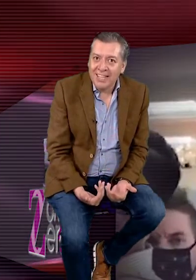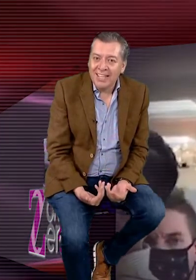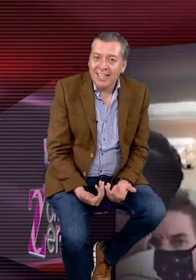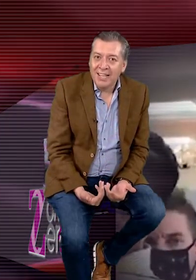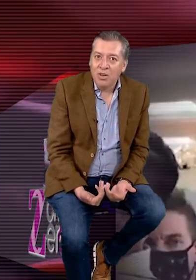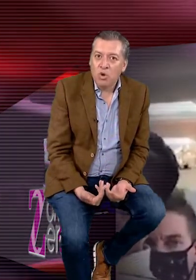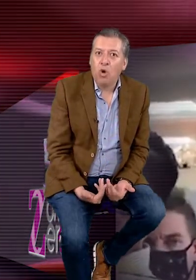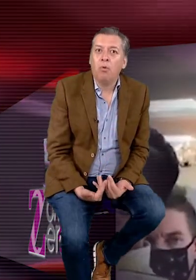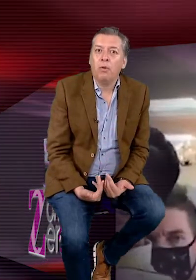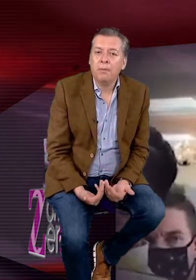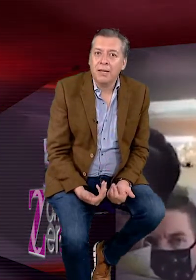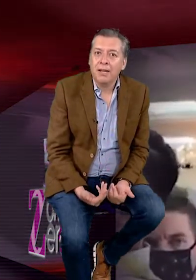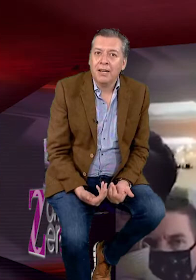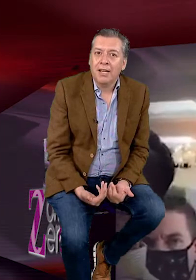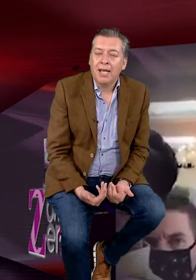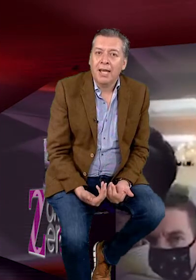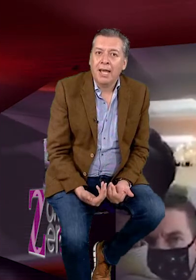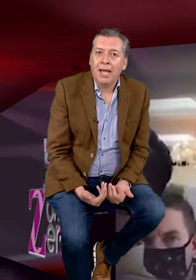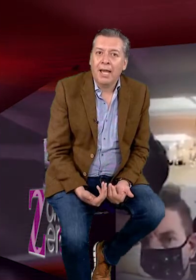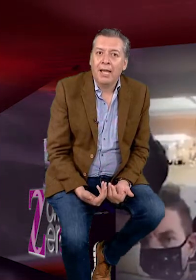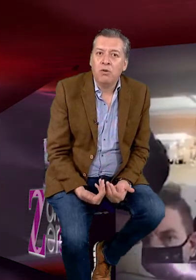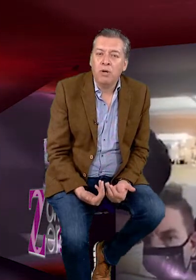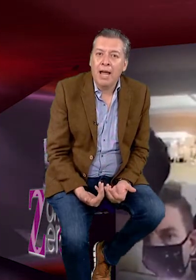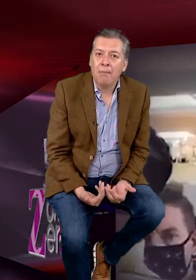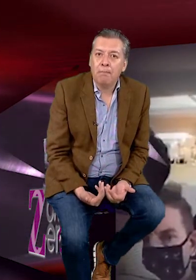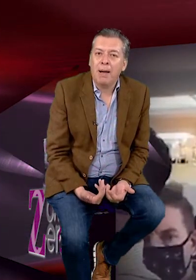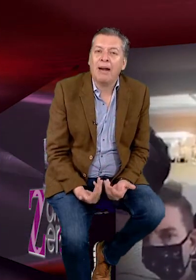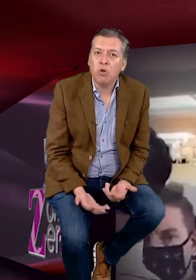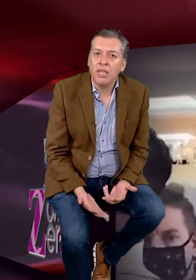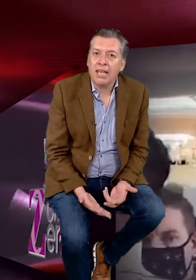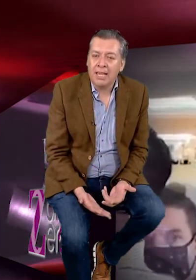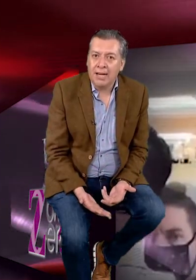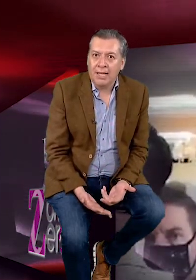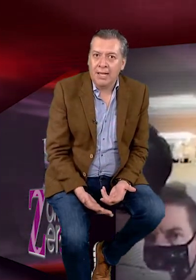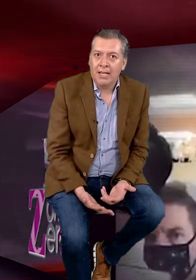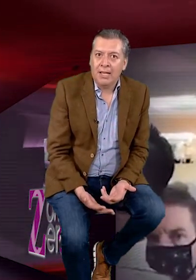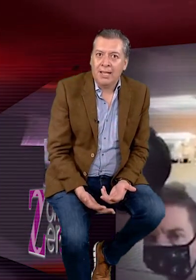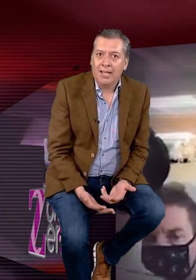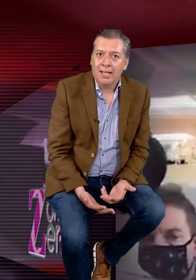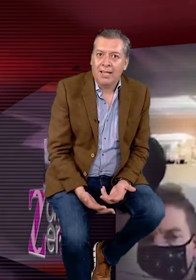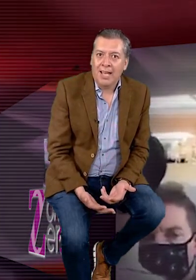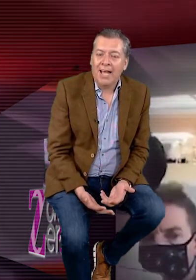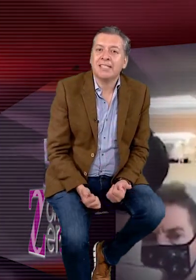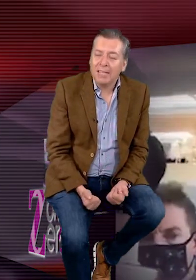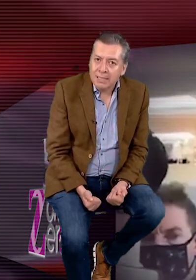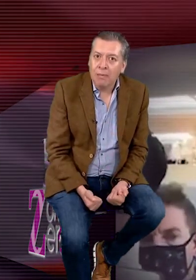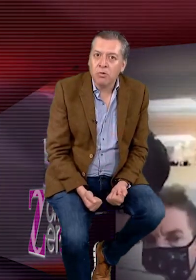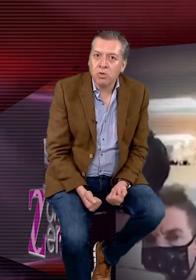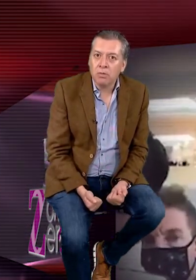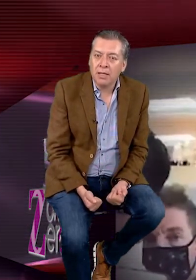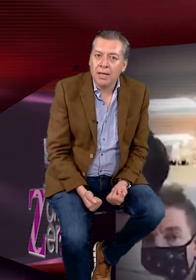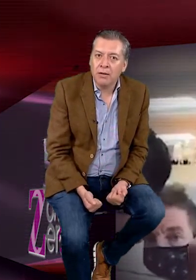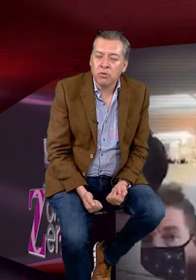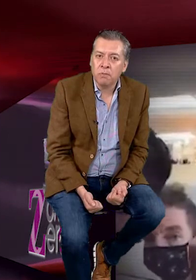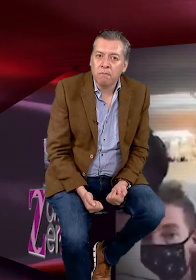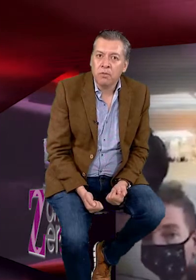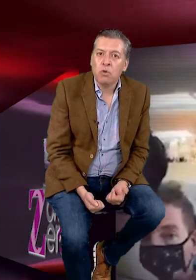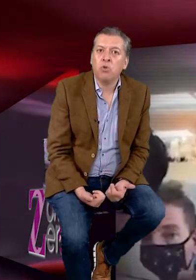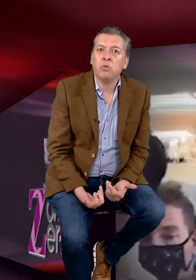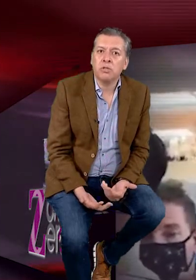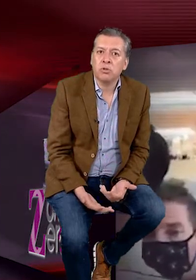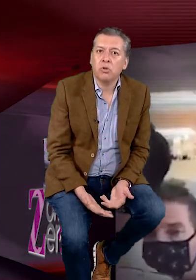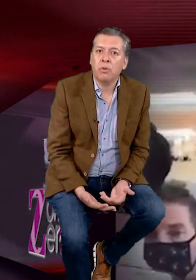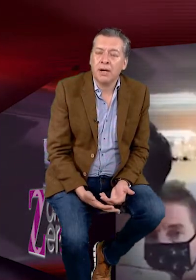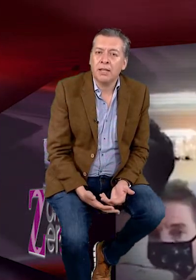verdad como vivir en una parodia diaria. Así estamos los mexicanos